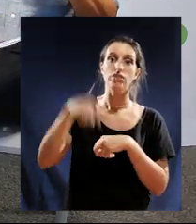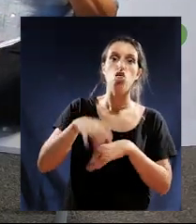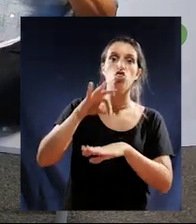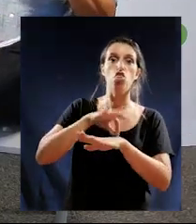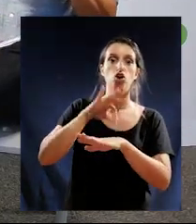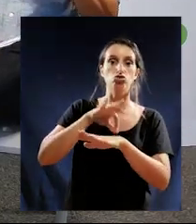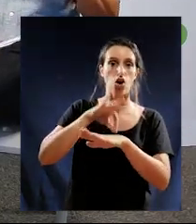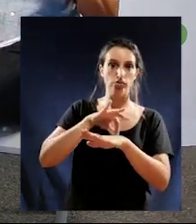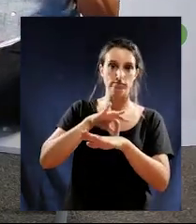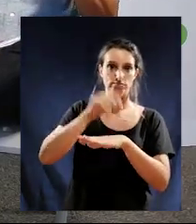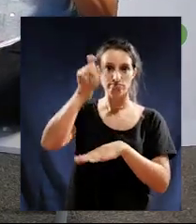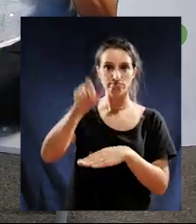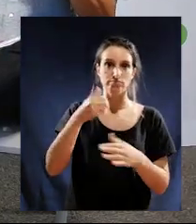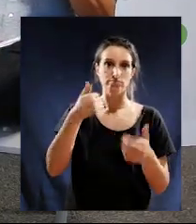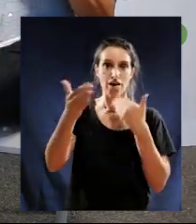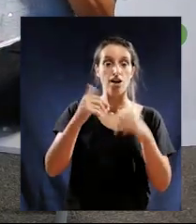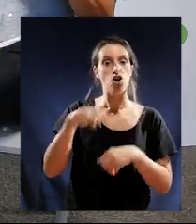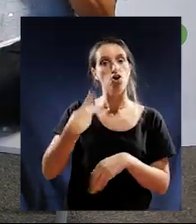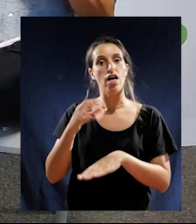el cuadro